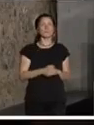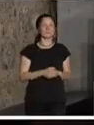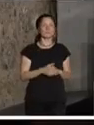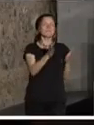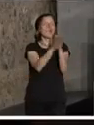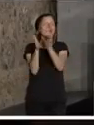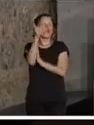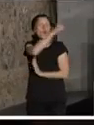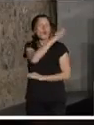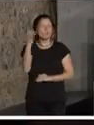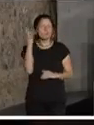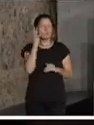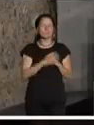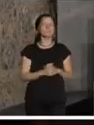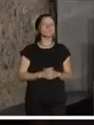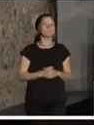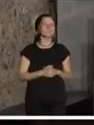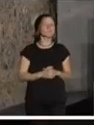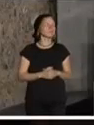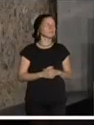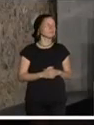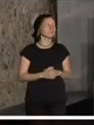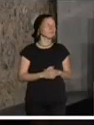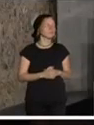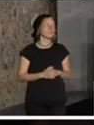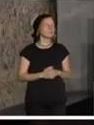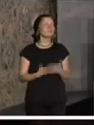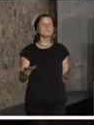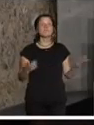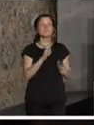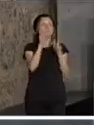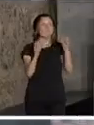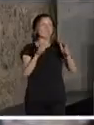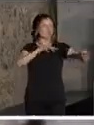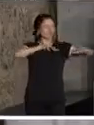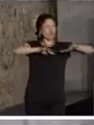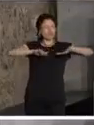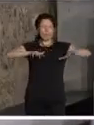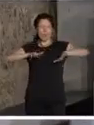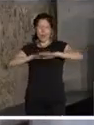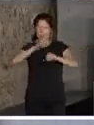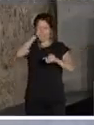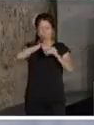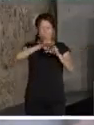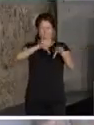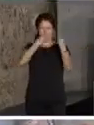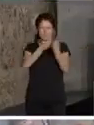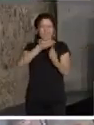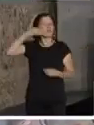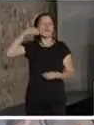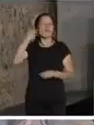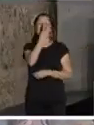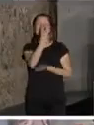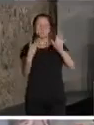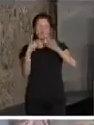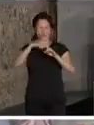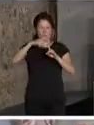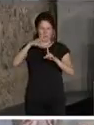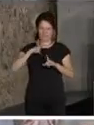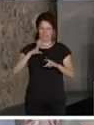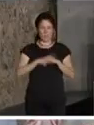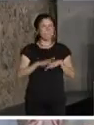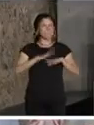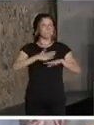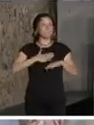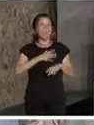compañeros y compañeras todo el mundo a movilizarse para llenar las unas de dignidad el 28 de mayo y